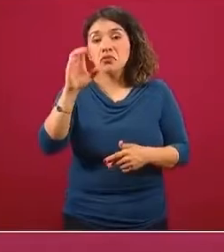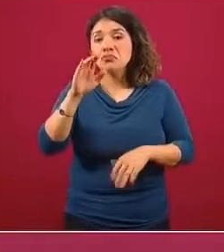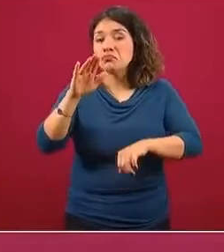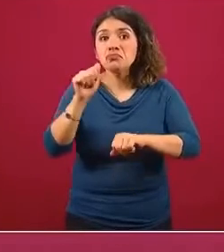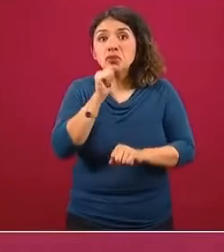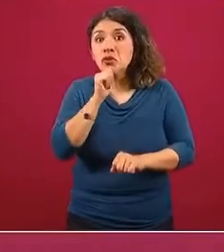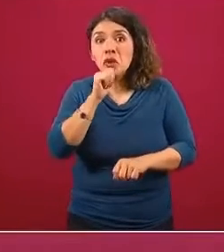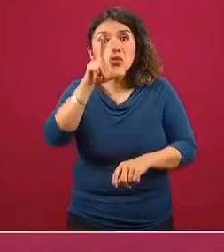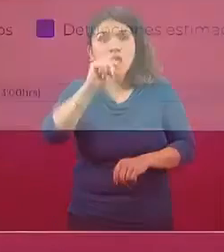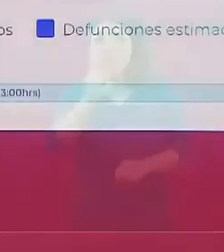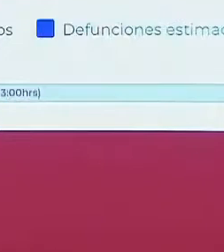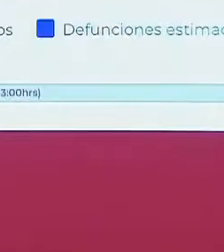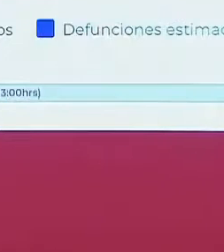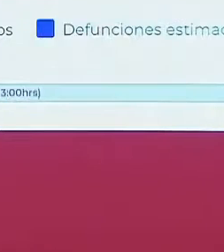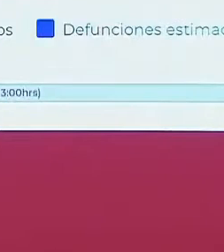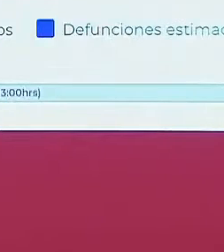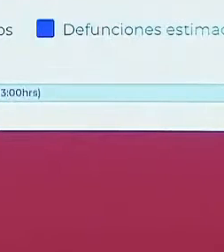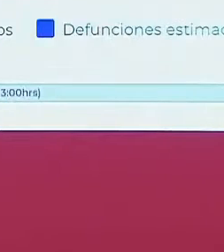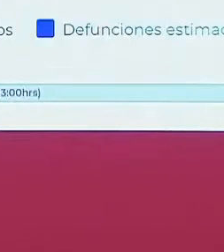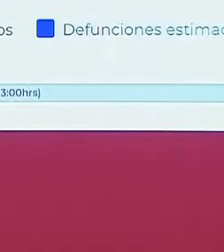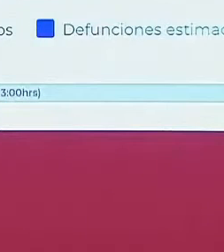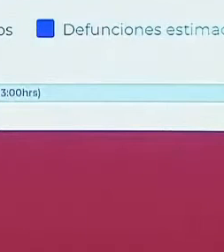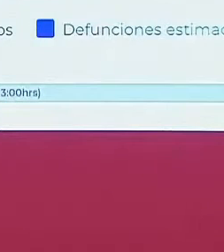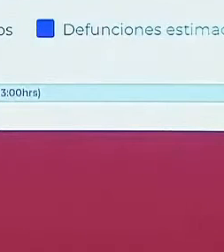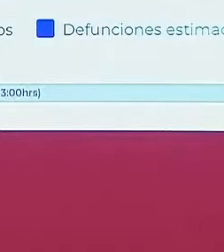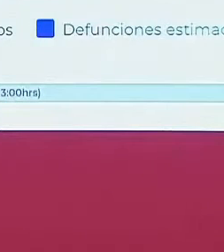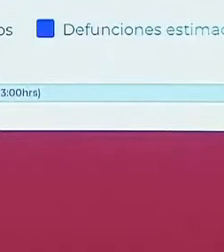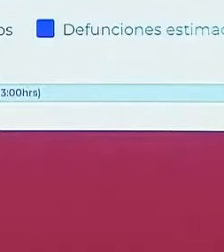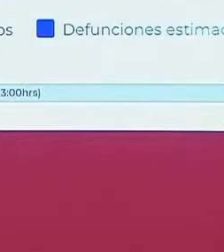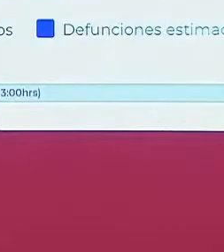descartada, ya no es considerada en esa estadística. Esa es la mecánica.